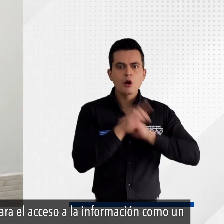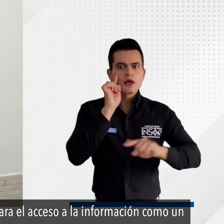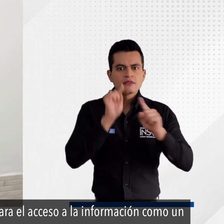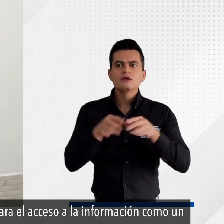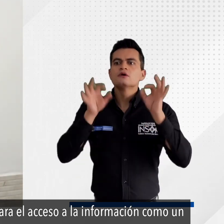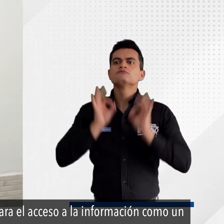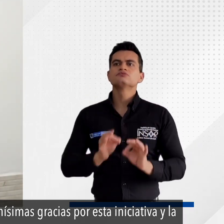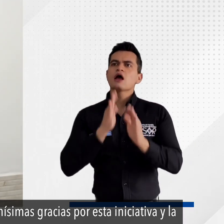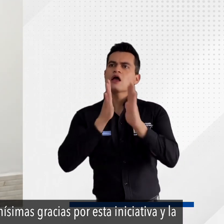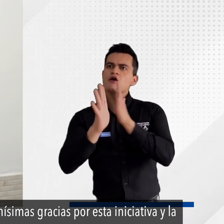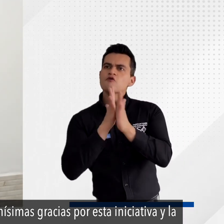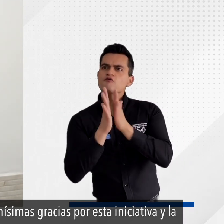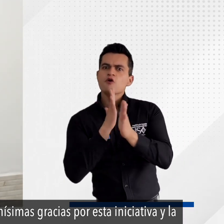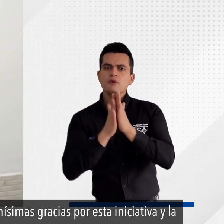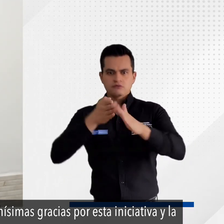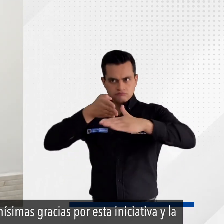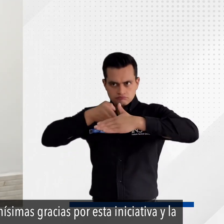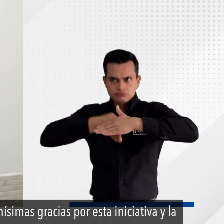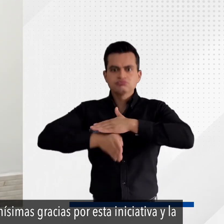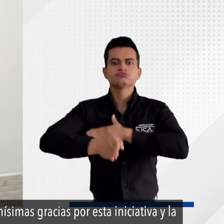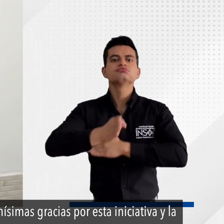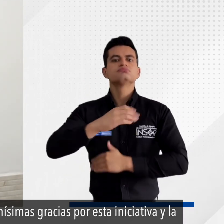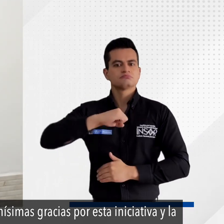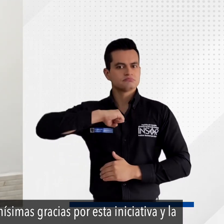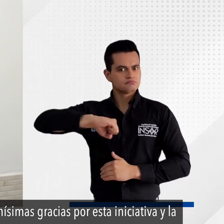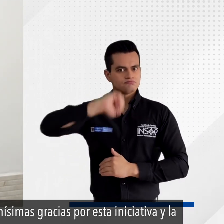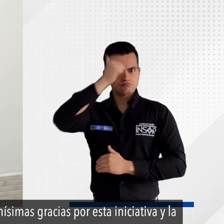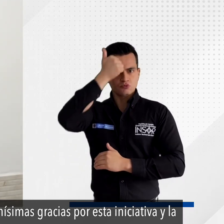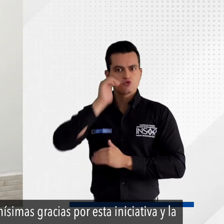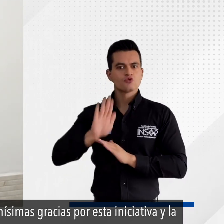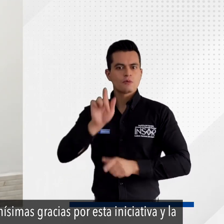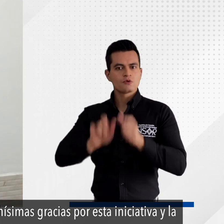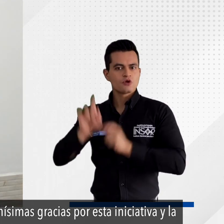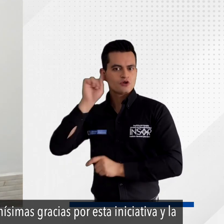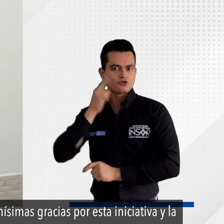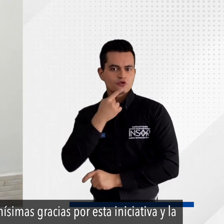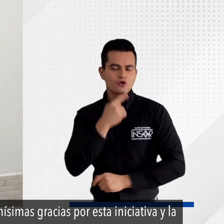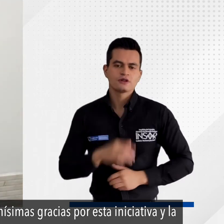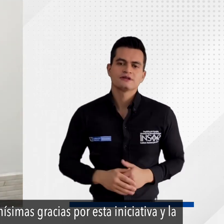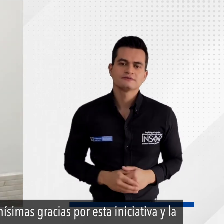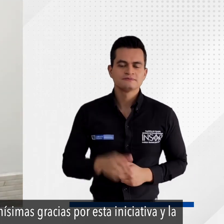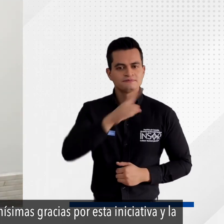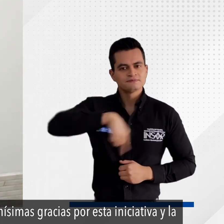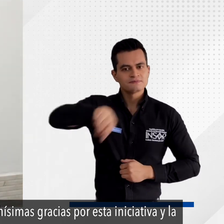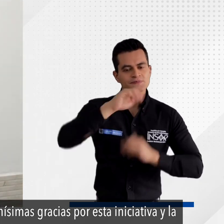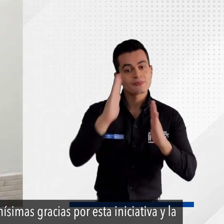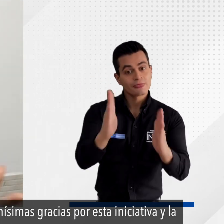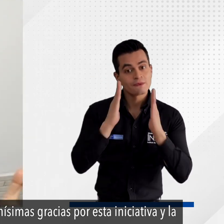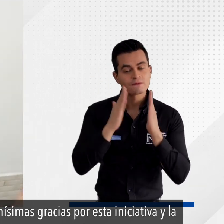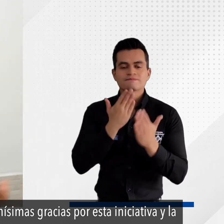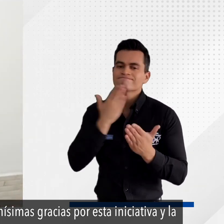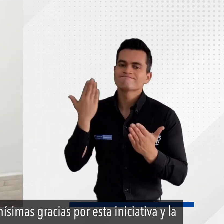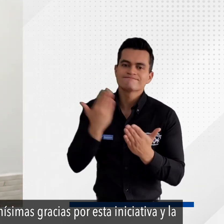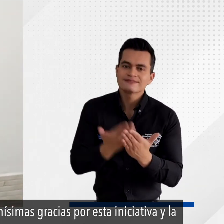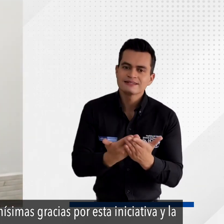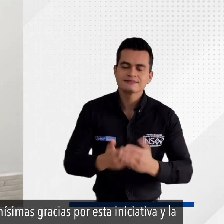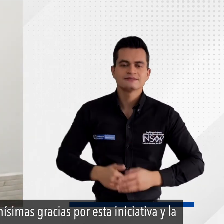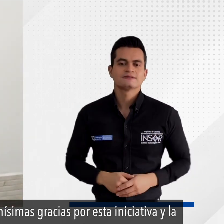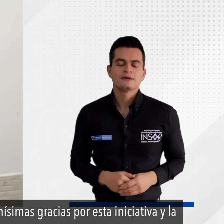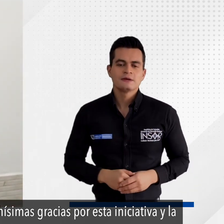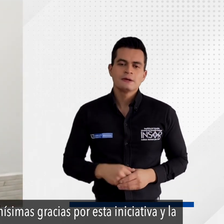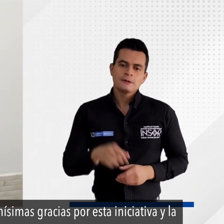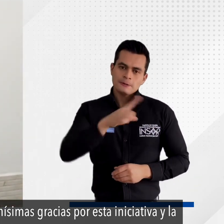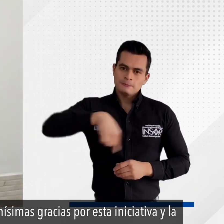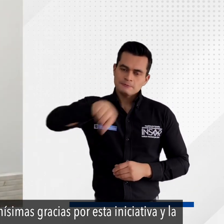las personas sordas. Muchas gracias a ustedes por la atención. Muchísimas gracias por esta